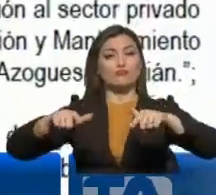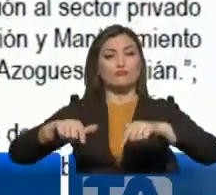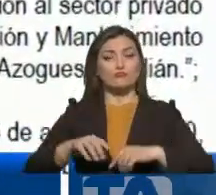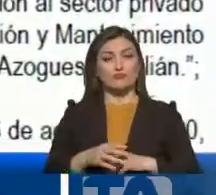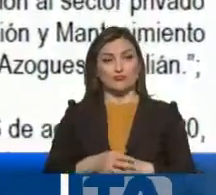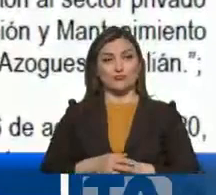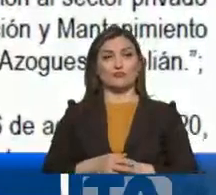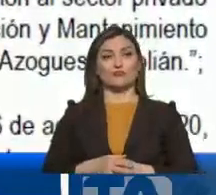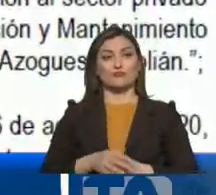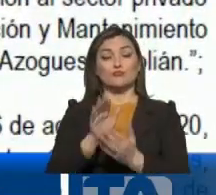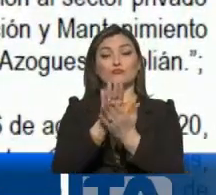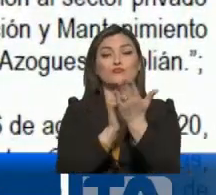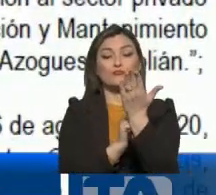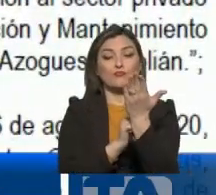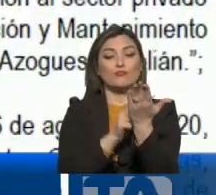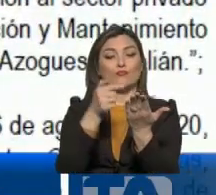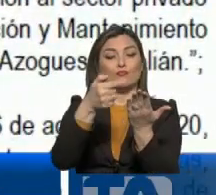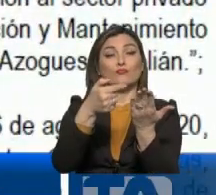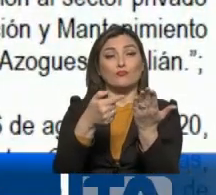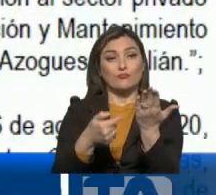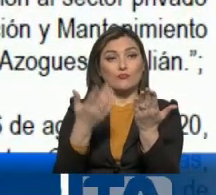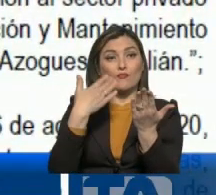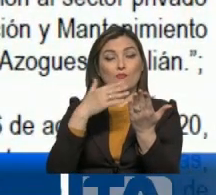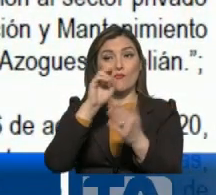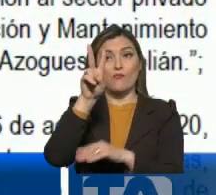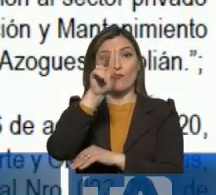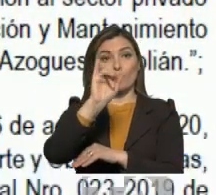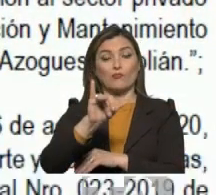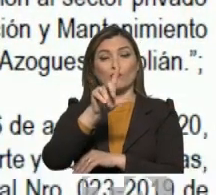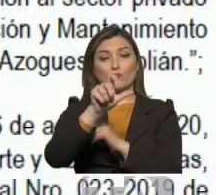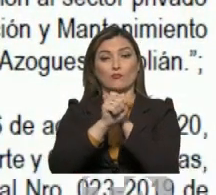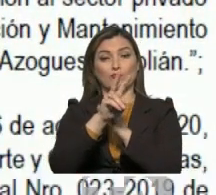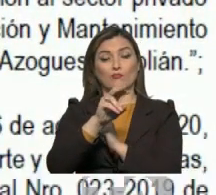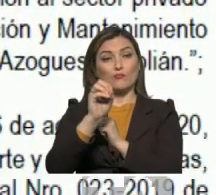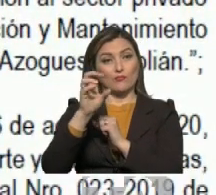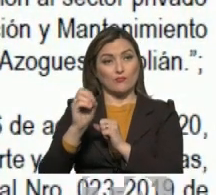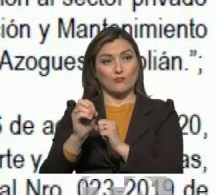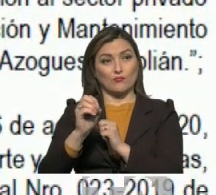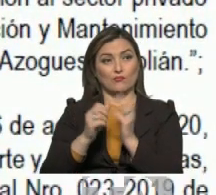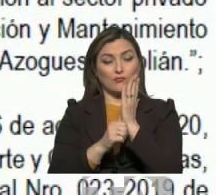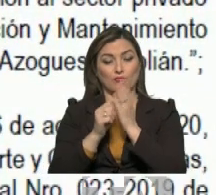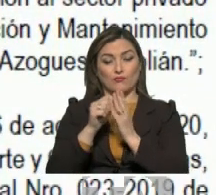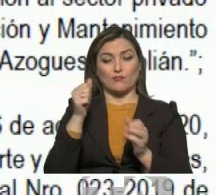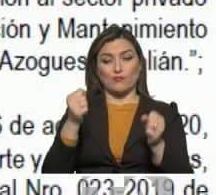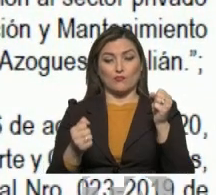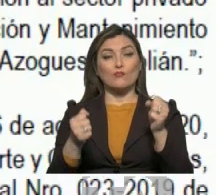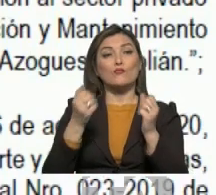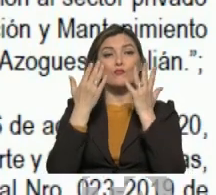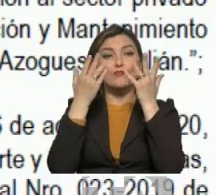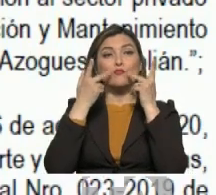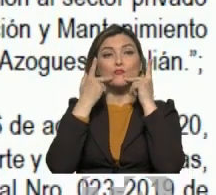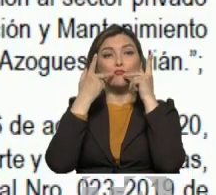del proyecto el pasado 21 de julio de 2020 el entonces ministro de transporte y obras públicas gabriel martínez